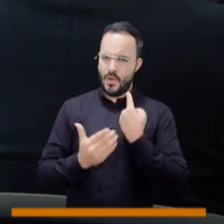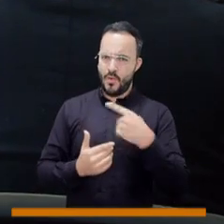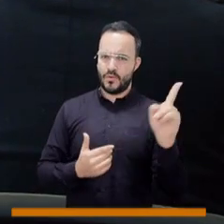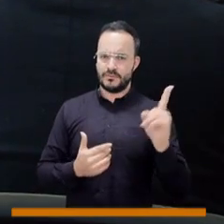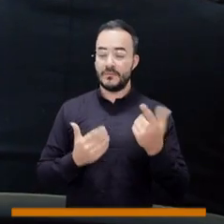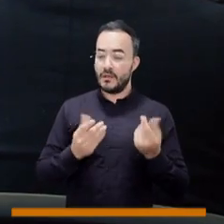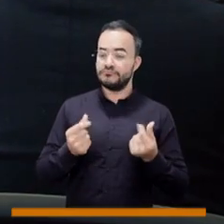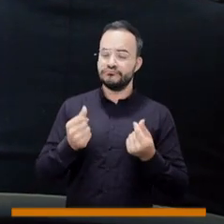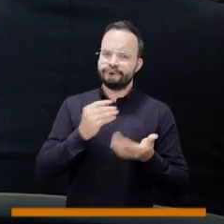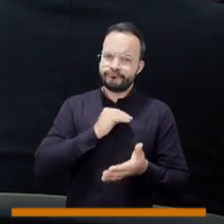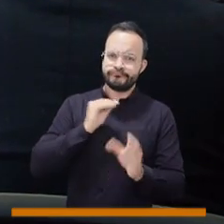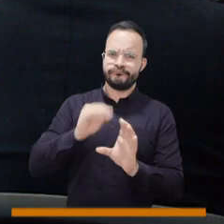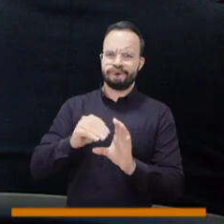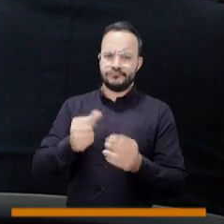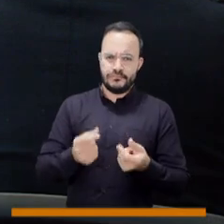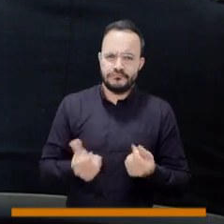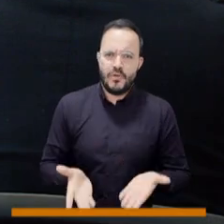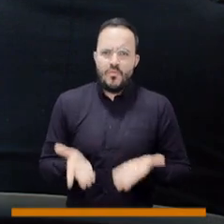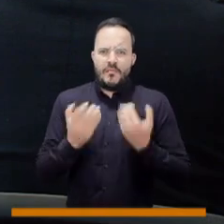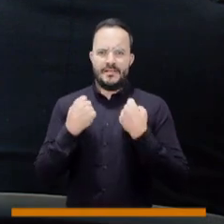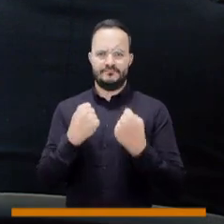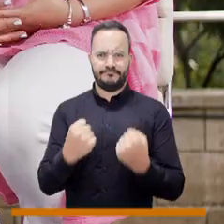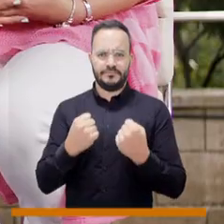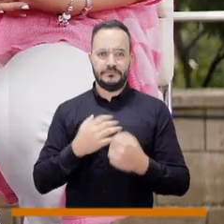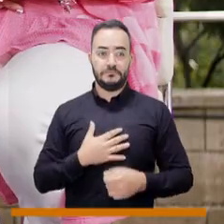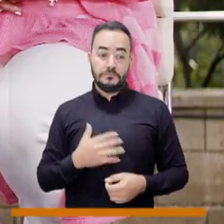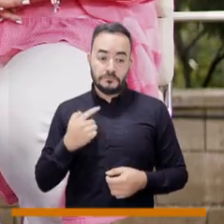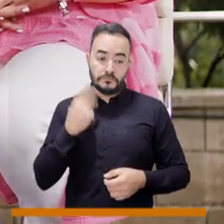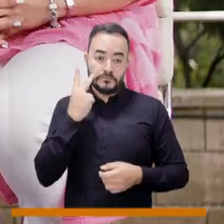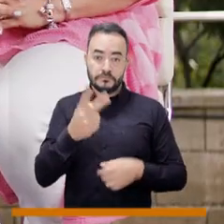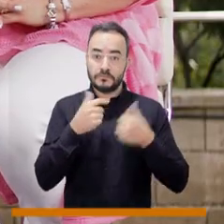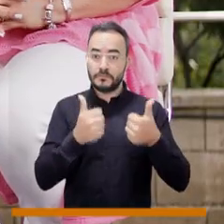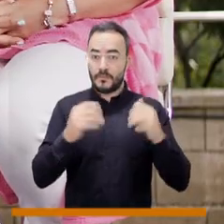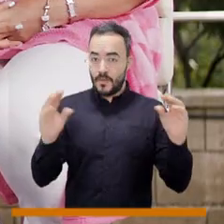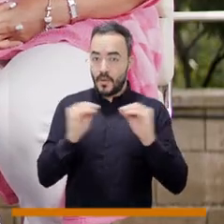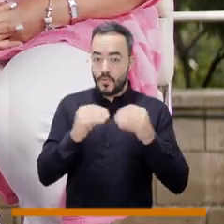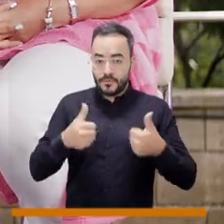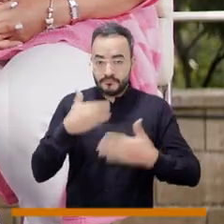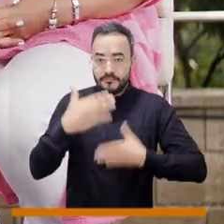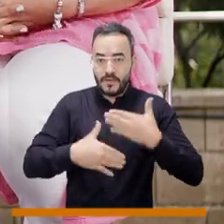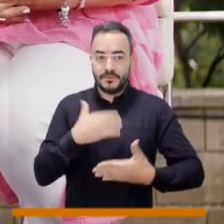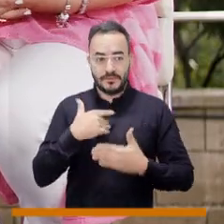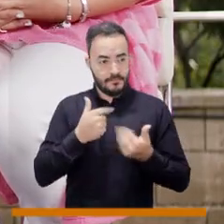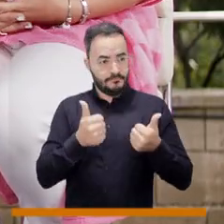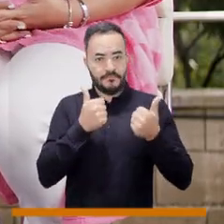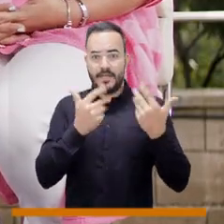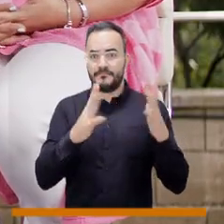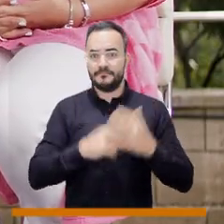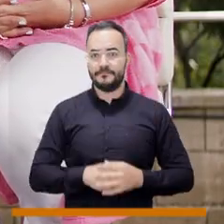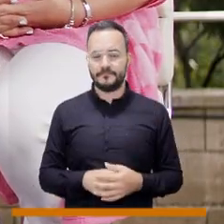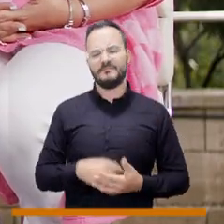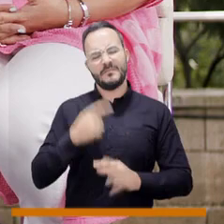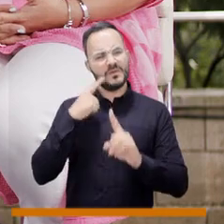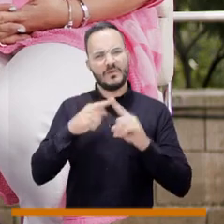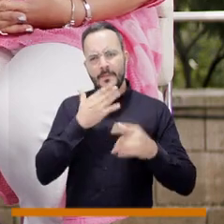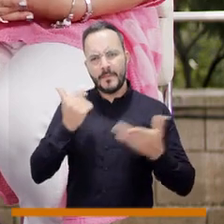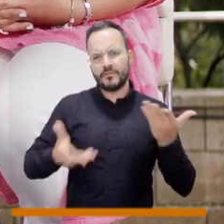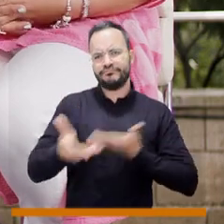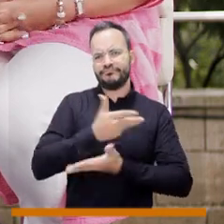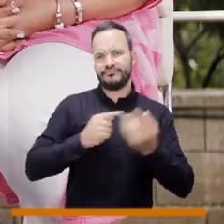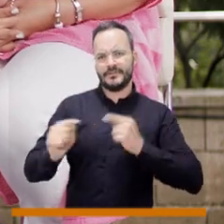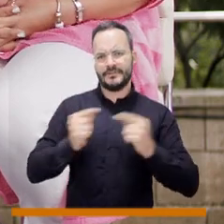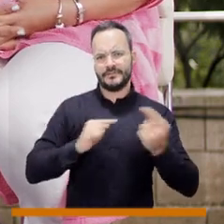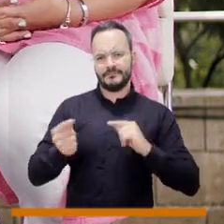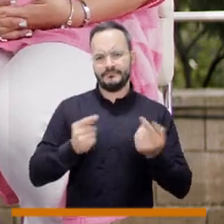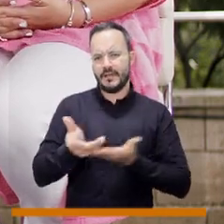es capitalizar la empresa, potencializar la empresa, de la cual yo estoy muy de acuerdo que se haga. Y el objetivo es que se discuta y que se